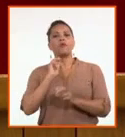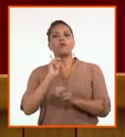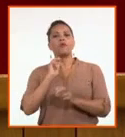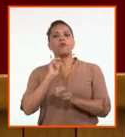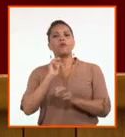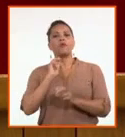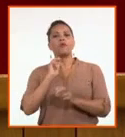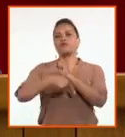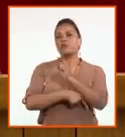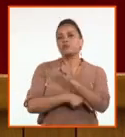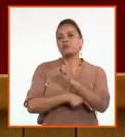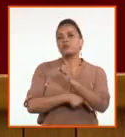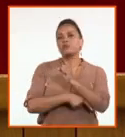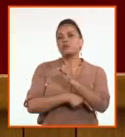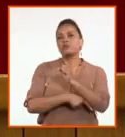política y ideológica de todos